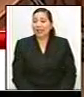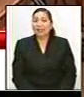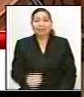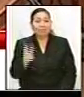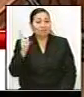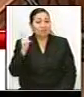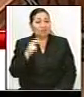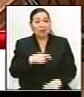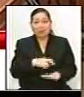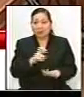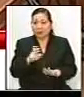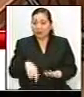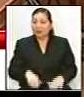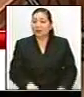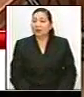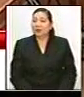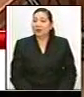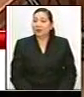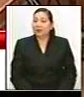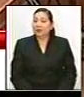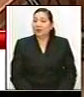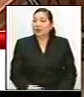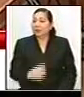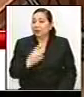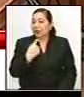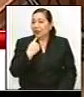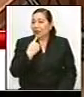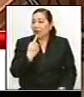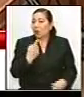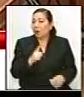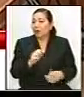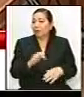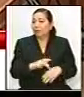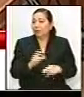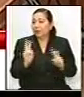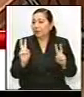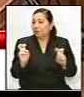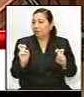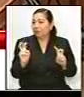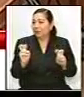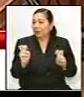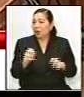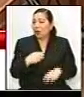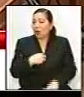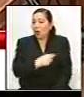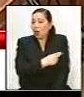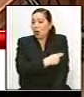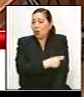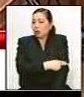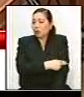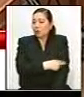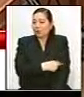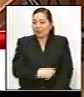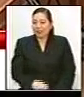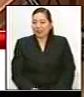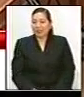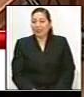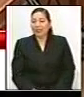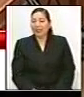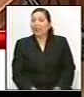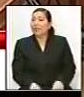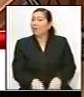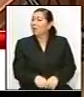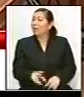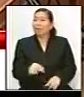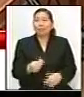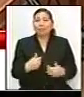Escuchando a los profesionales, voy a hacer una anotación en cuanto a lo que han tocado los temas del hospital. Se tocó el tema también que no